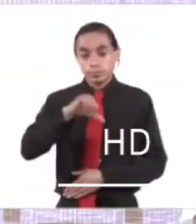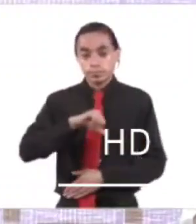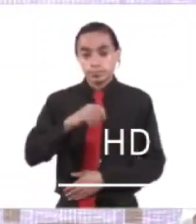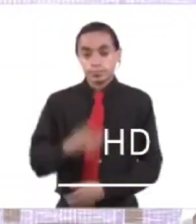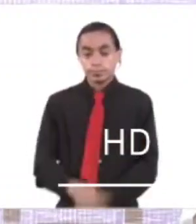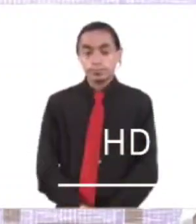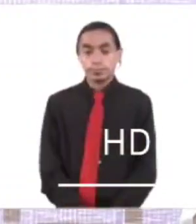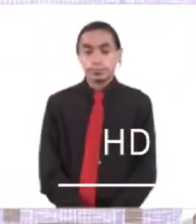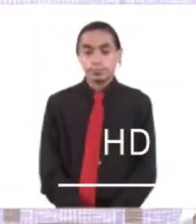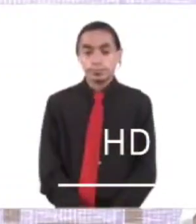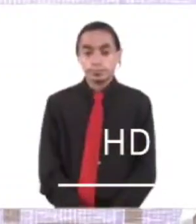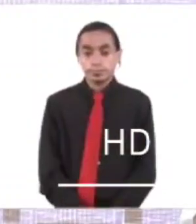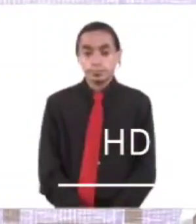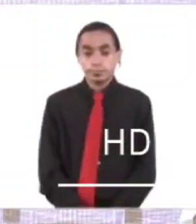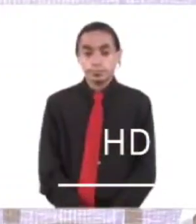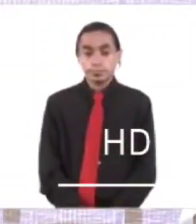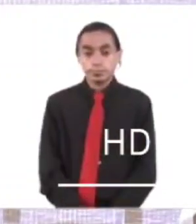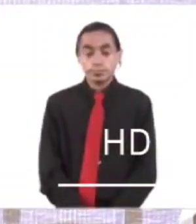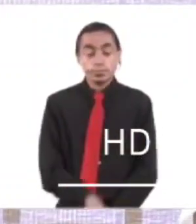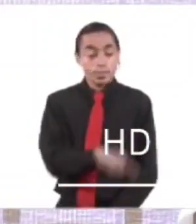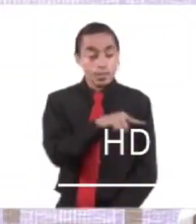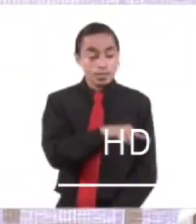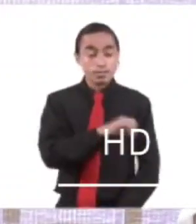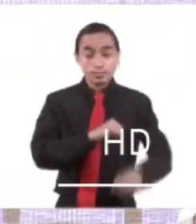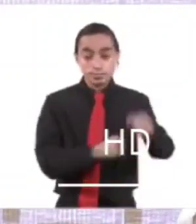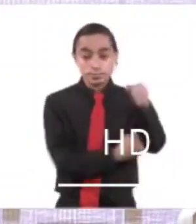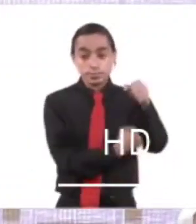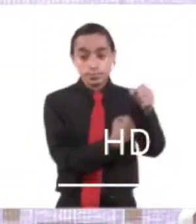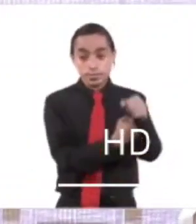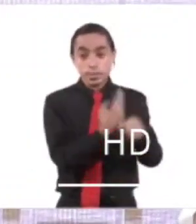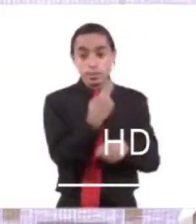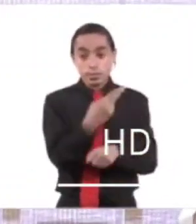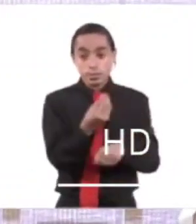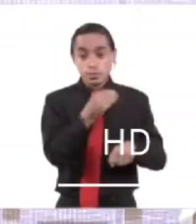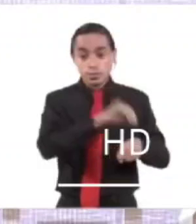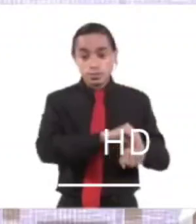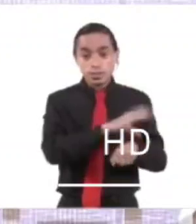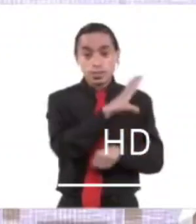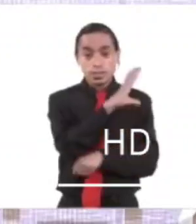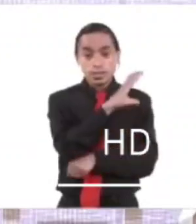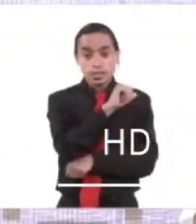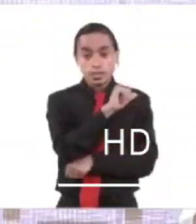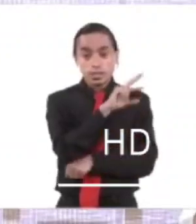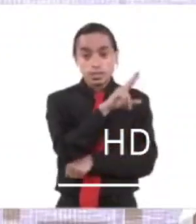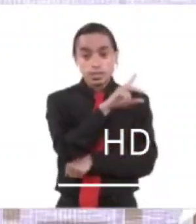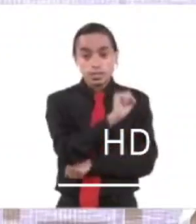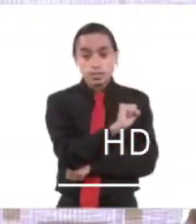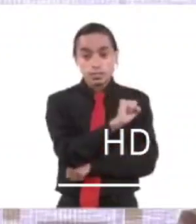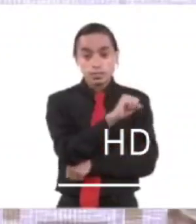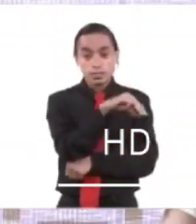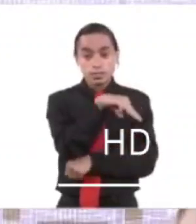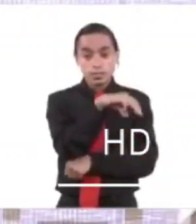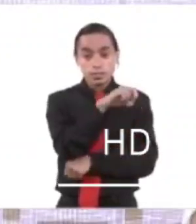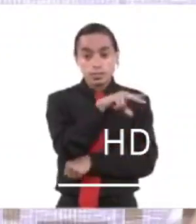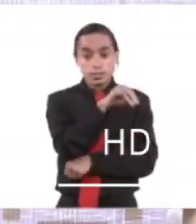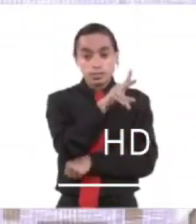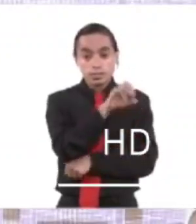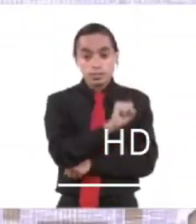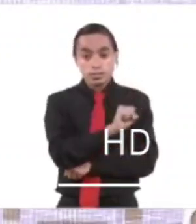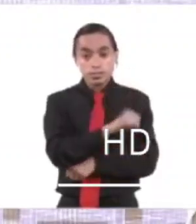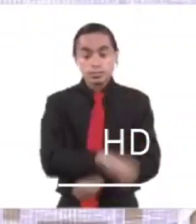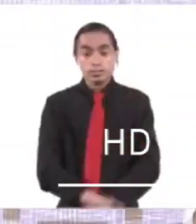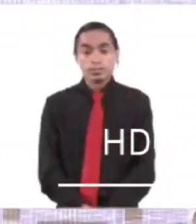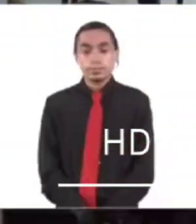le ponemos a este Pilares Carlos Monsiváis. Déjenme